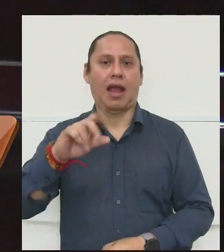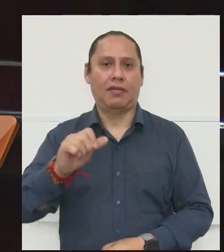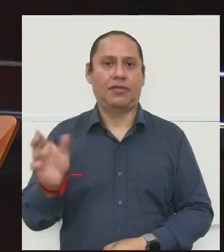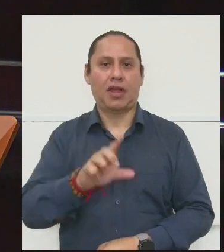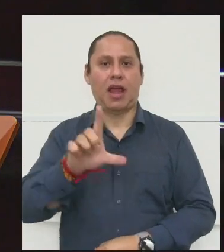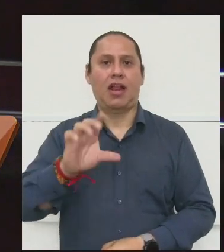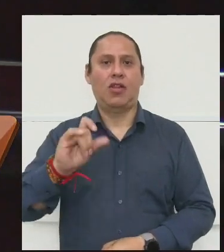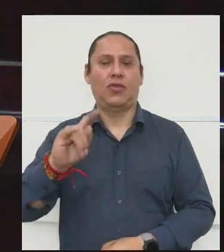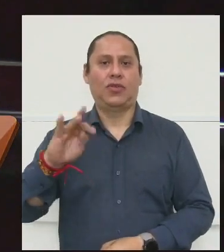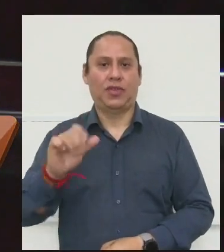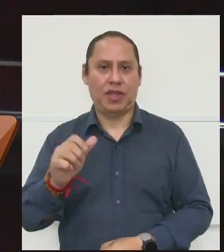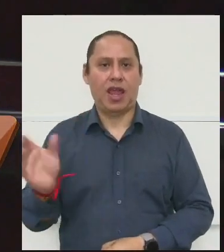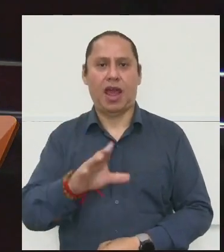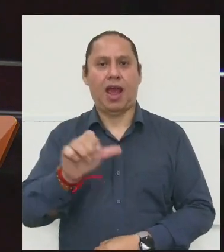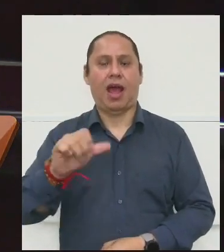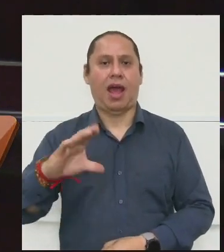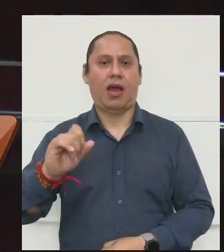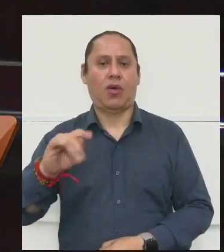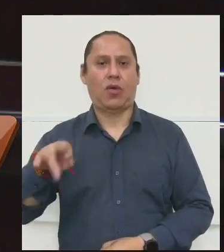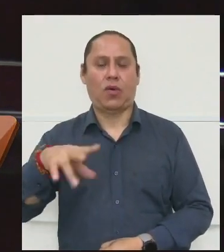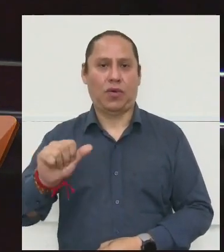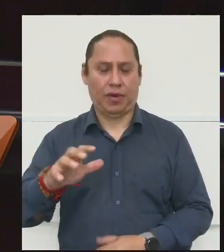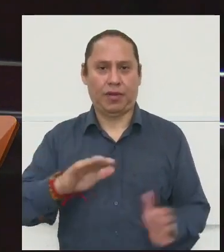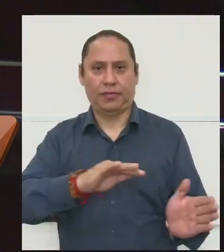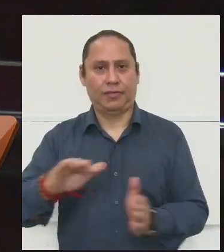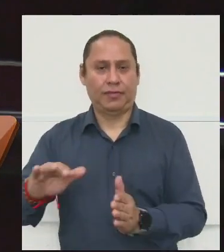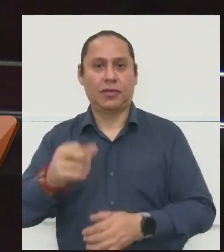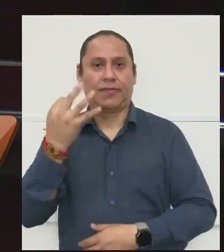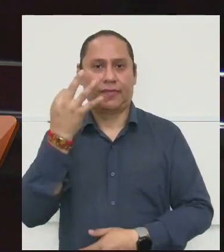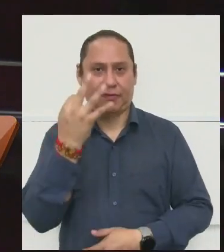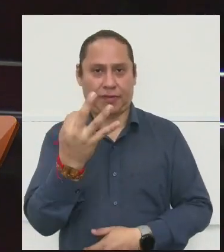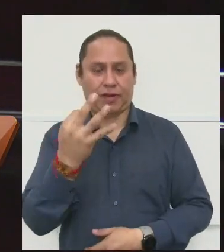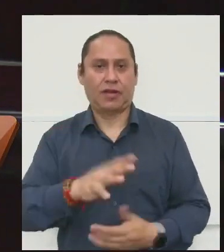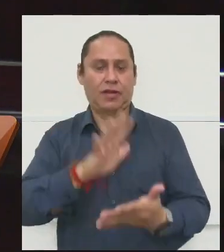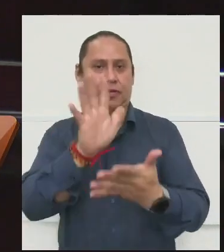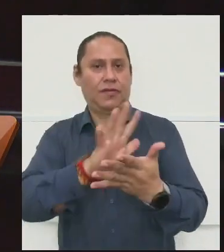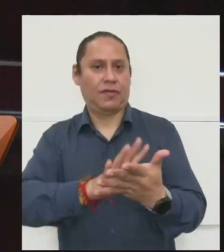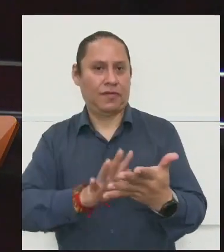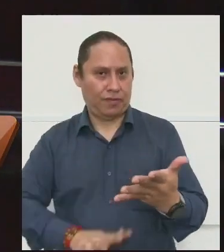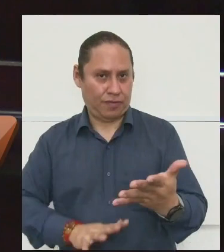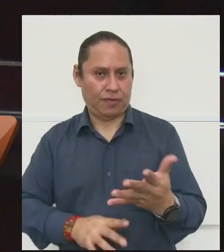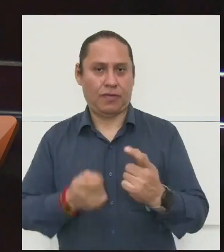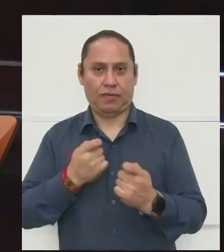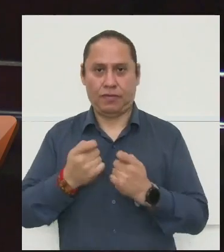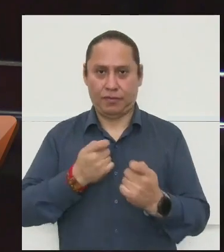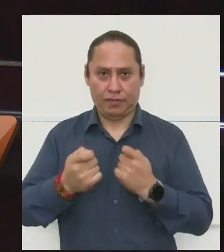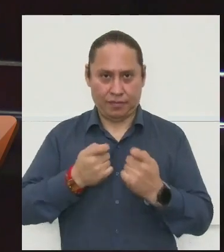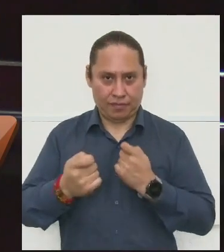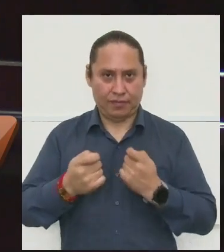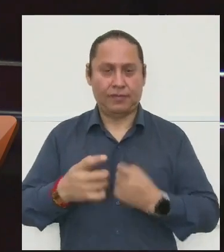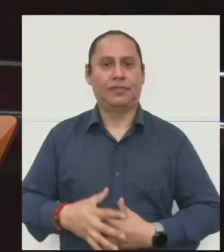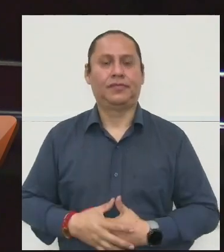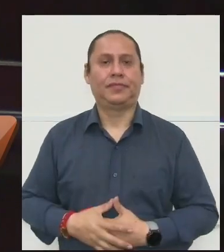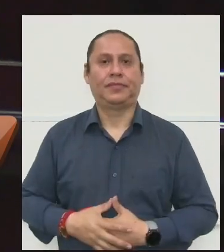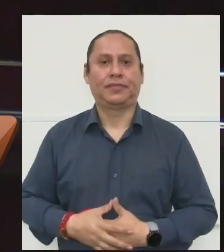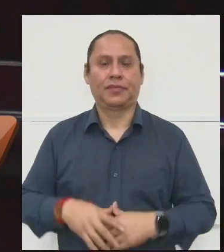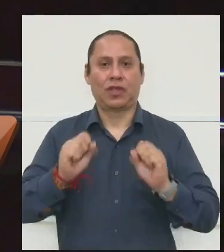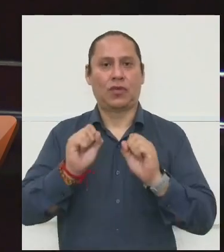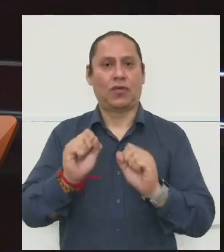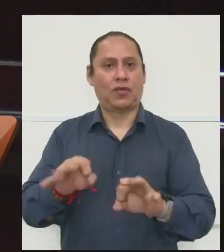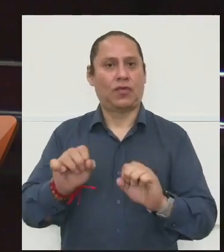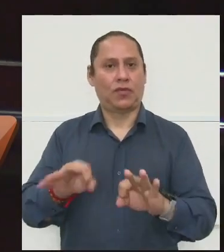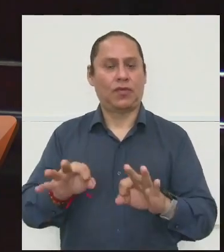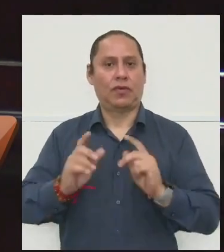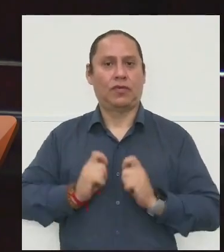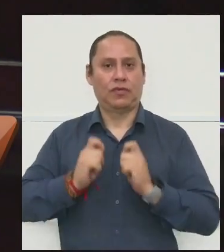Lucía Domínguez Acuña punto número tres lectura y y trámite legislativo del oficio